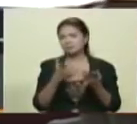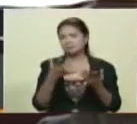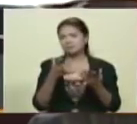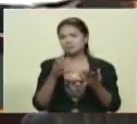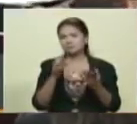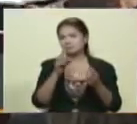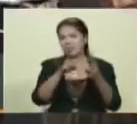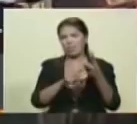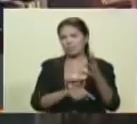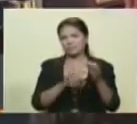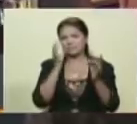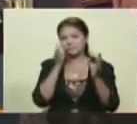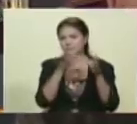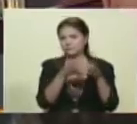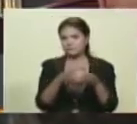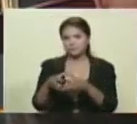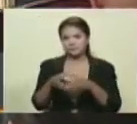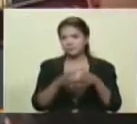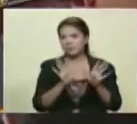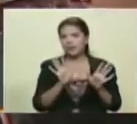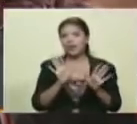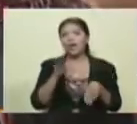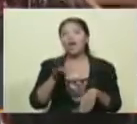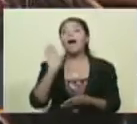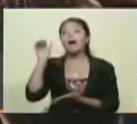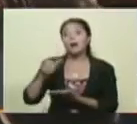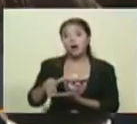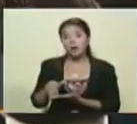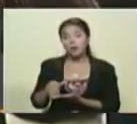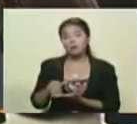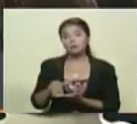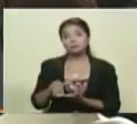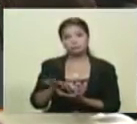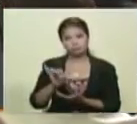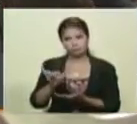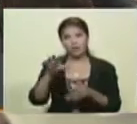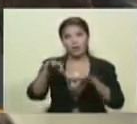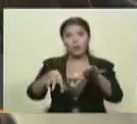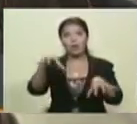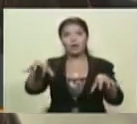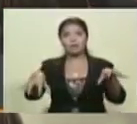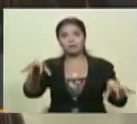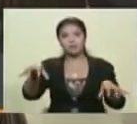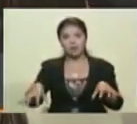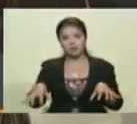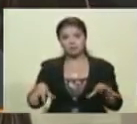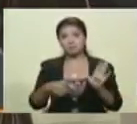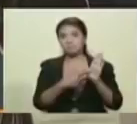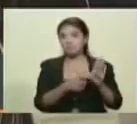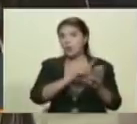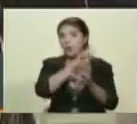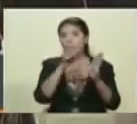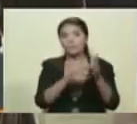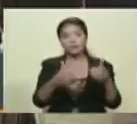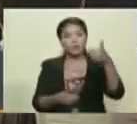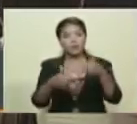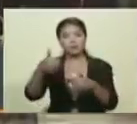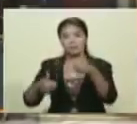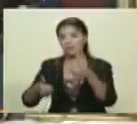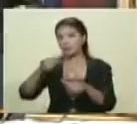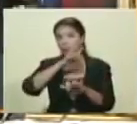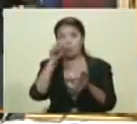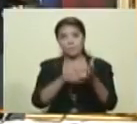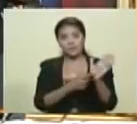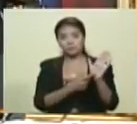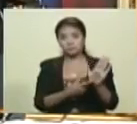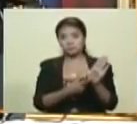no sé qué cosa, en Aragua, aquí está, estos son los estados del país, mira, aquí están todos los candidatos,